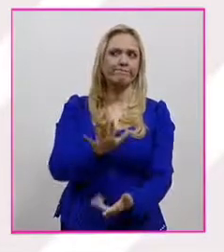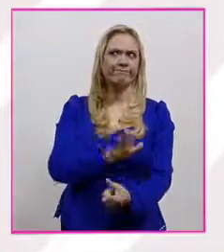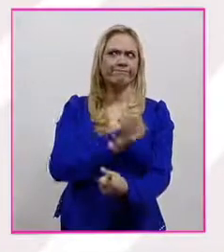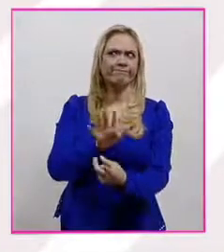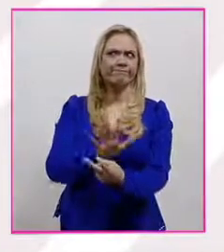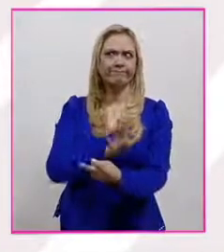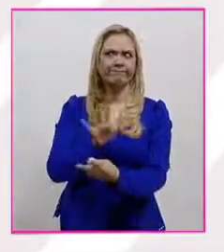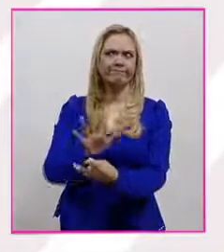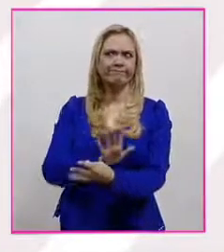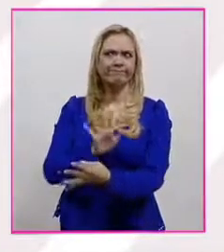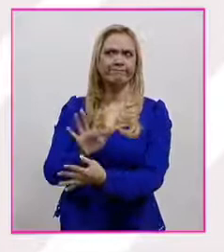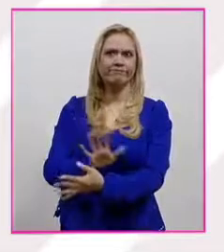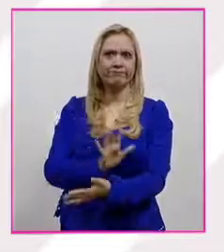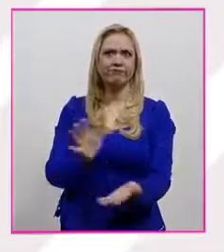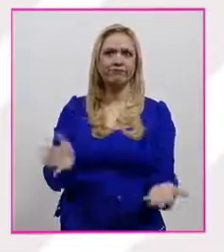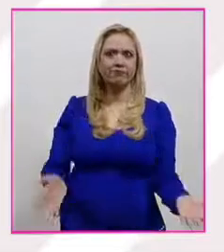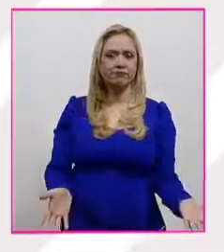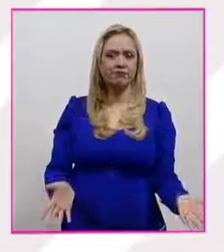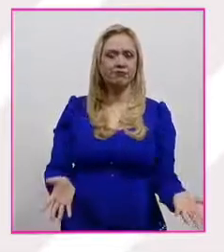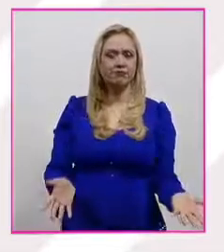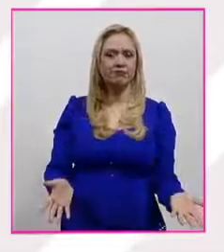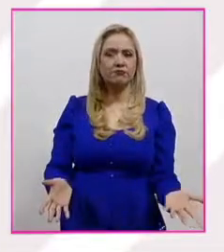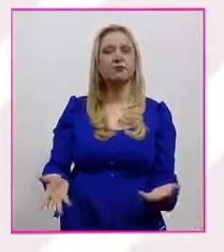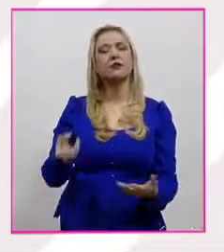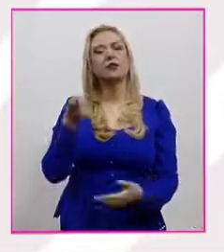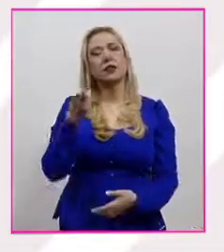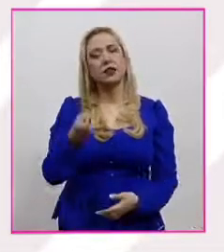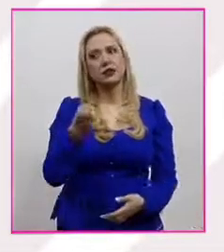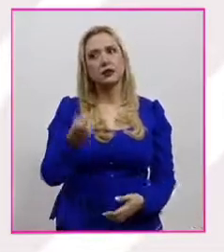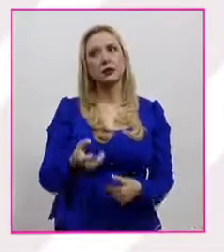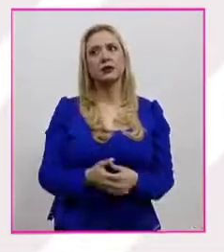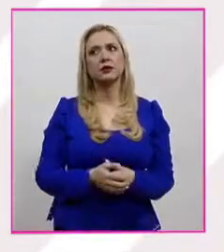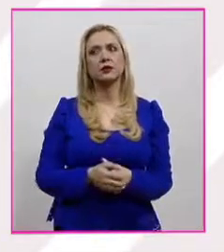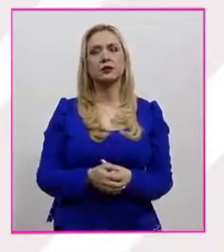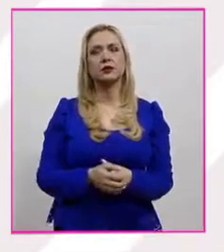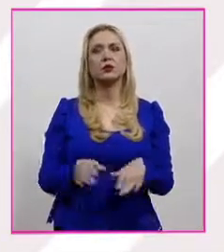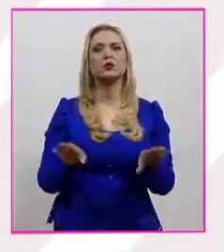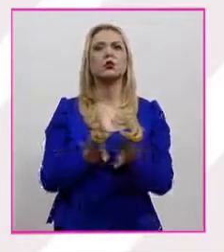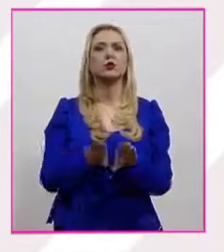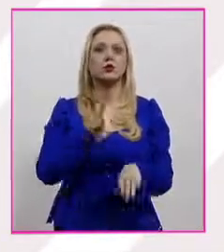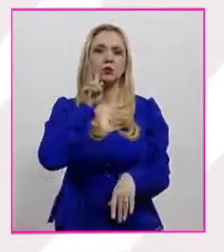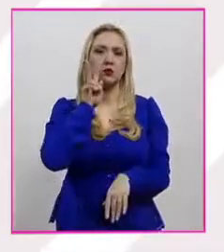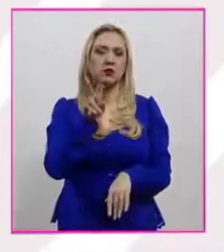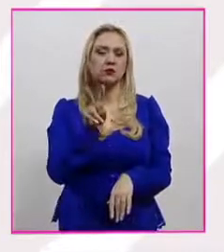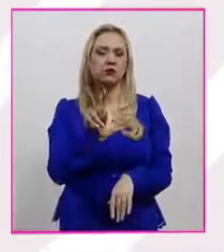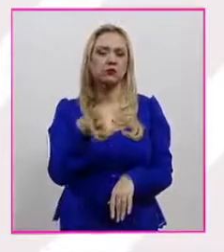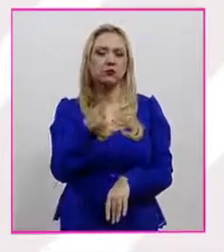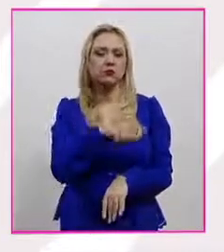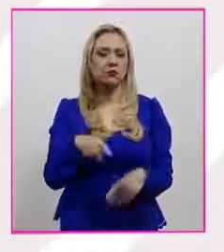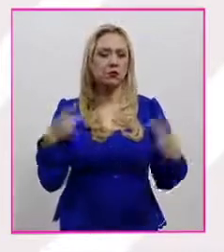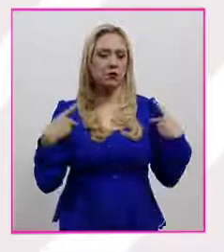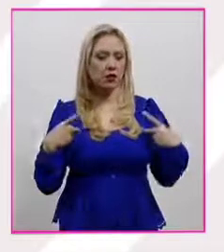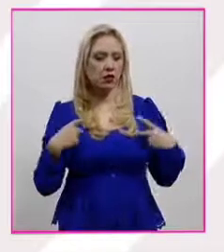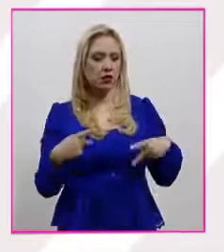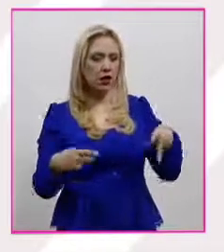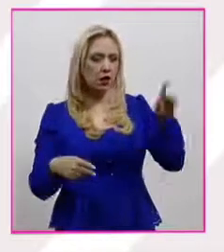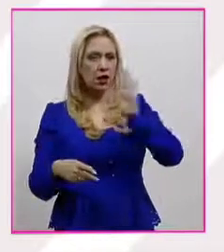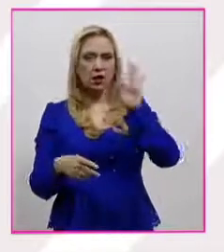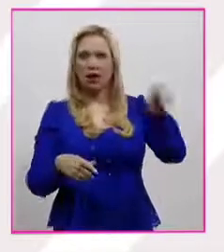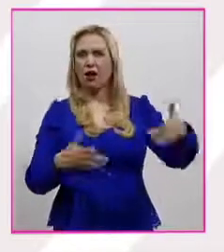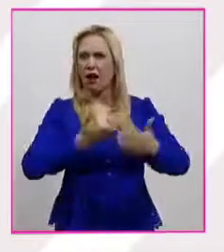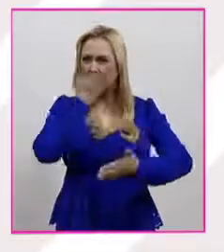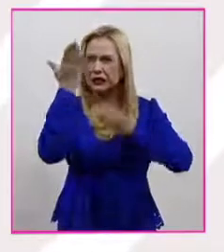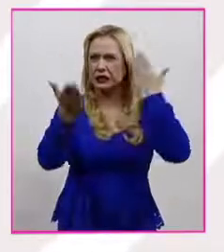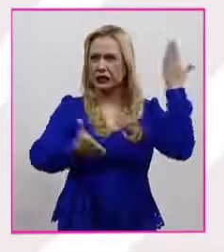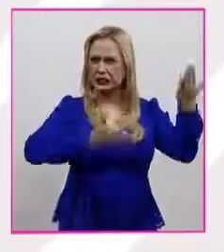una vez que otras operaron, determina o no cómo vamos a valorar el esfuerzo de las personas, en donde el esfuerzo